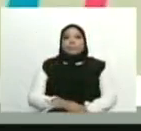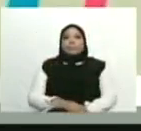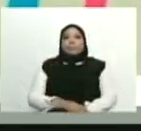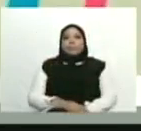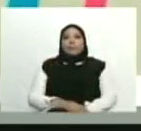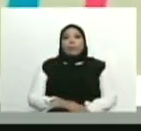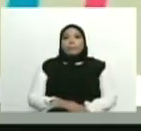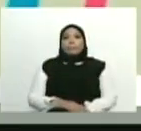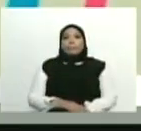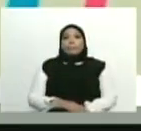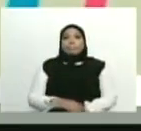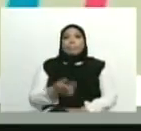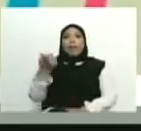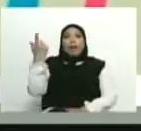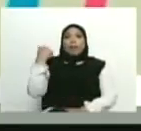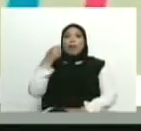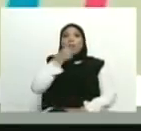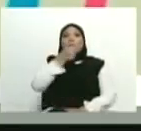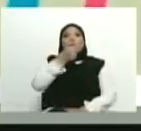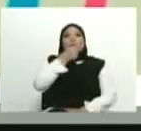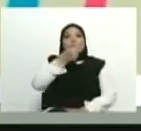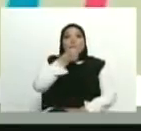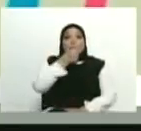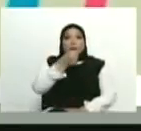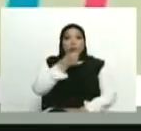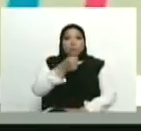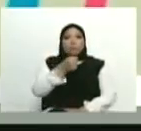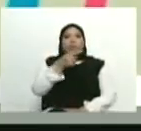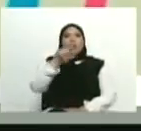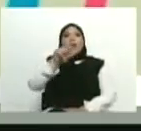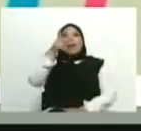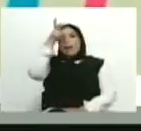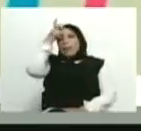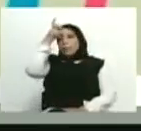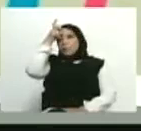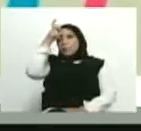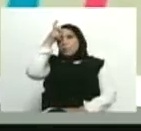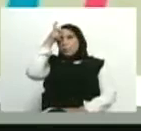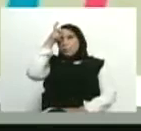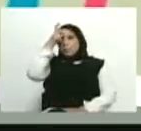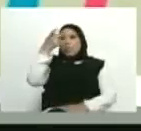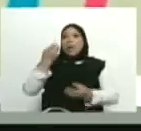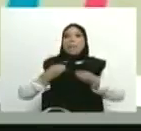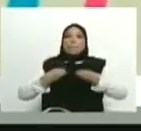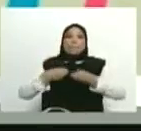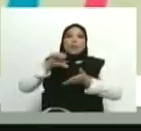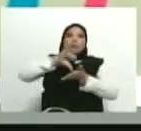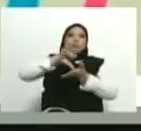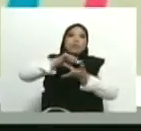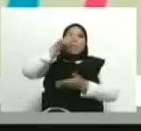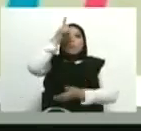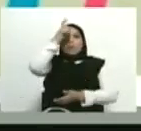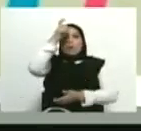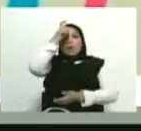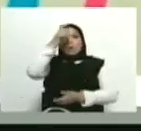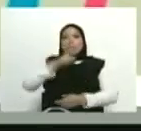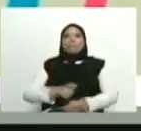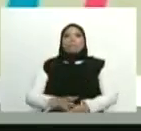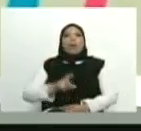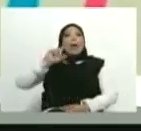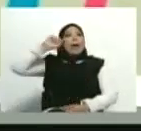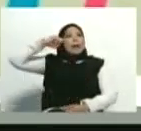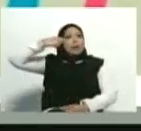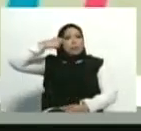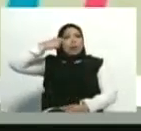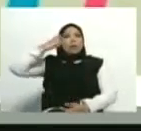Ahí hemos visto al periodista Al-Sayed Chalb desde el Cairo. Recuerdo cuando fuimos